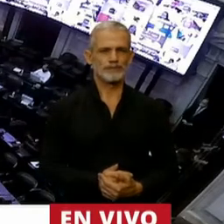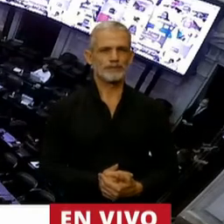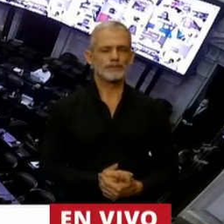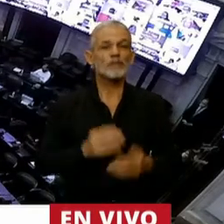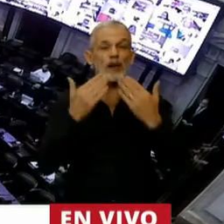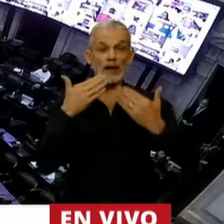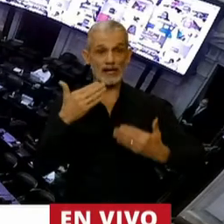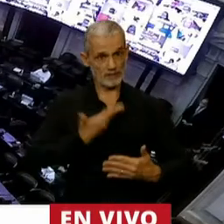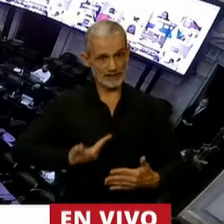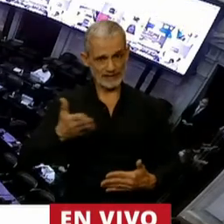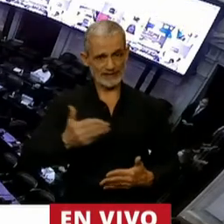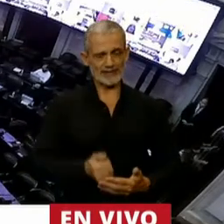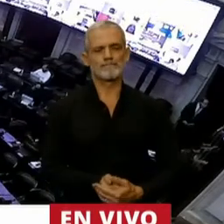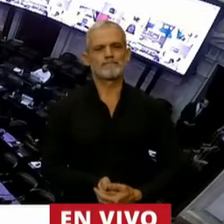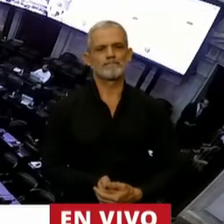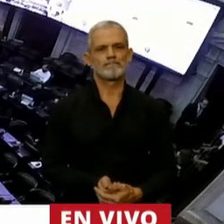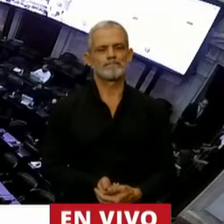Gracias, señor presidente.